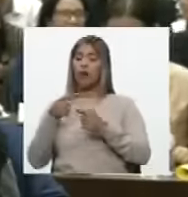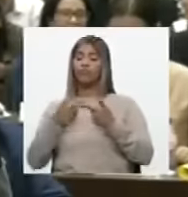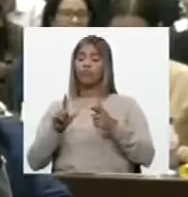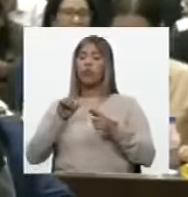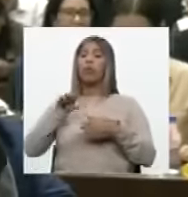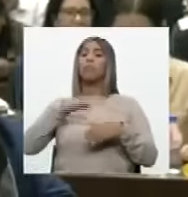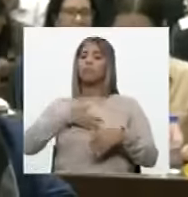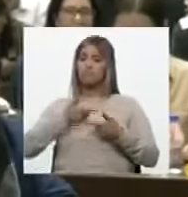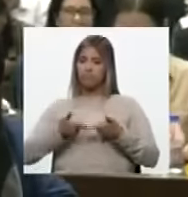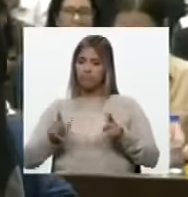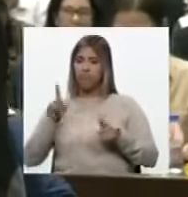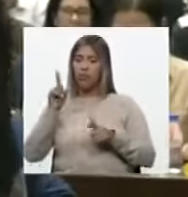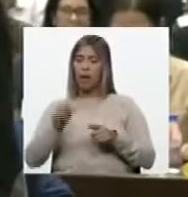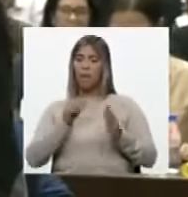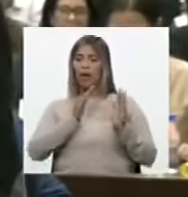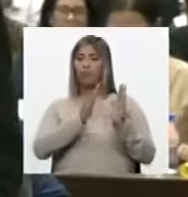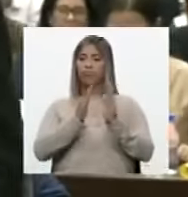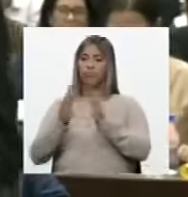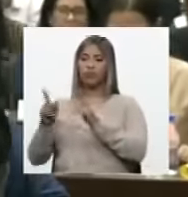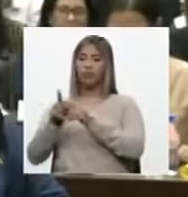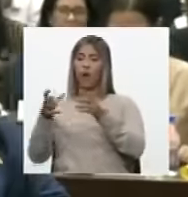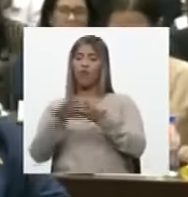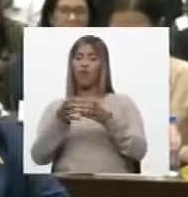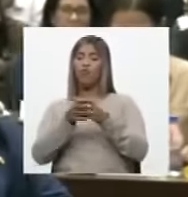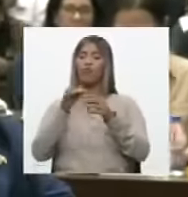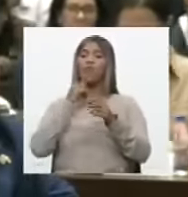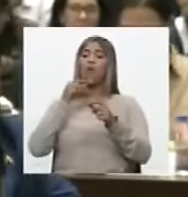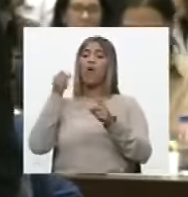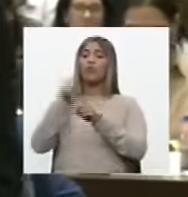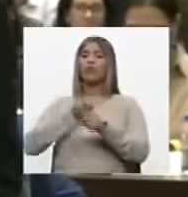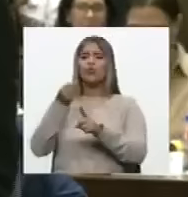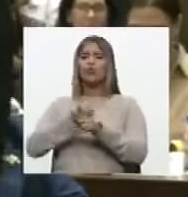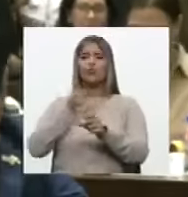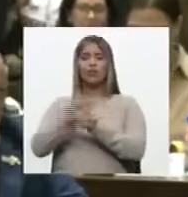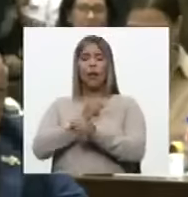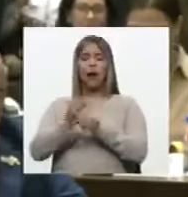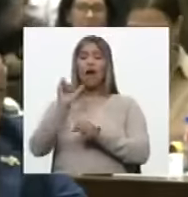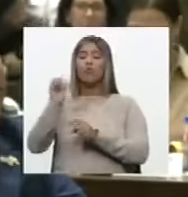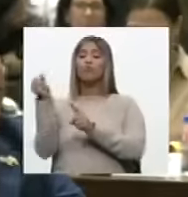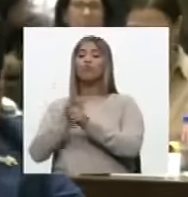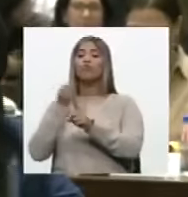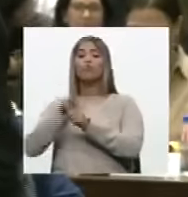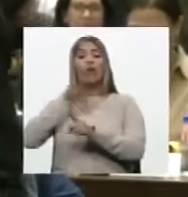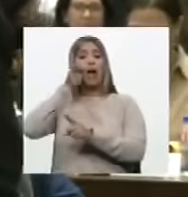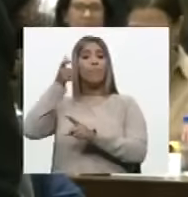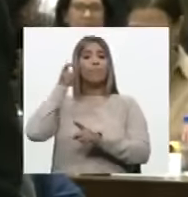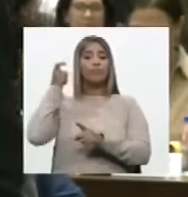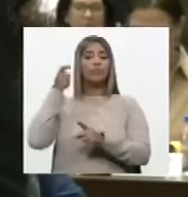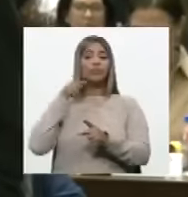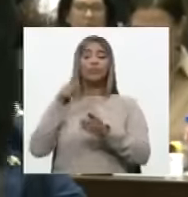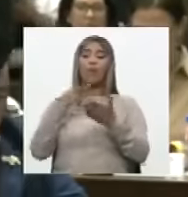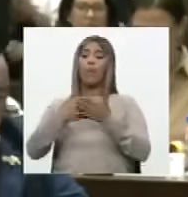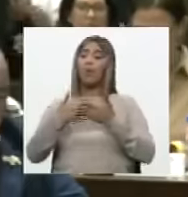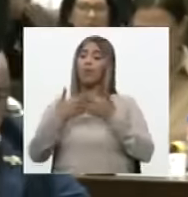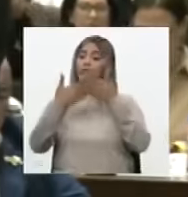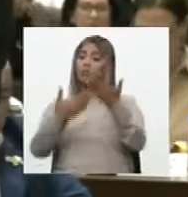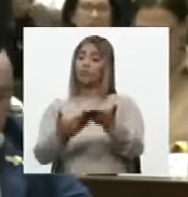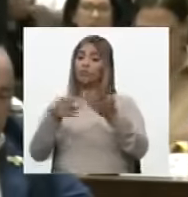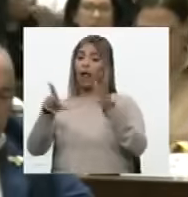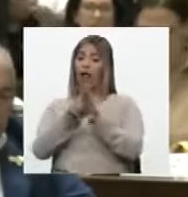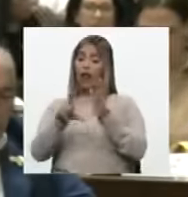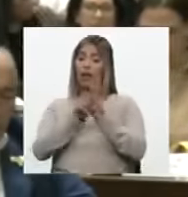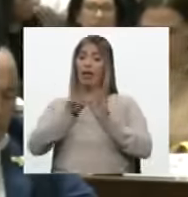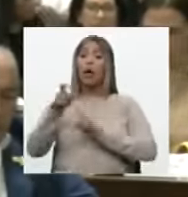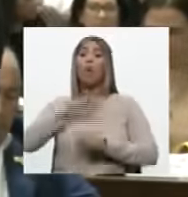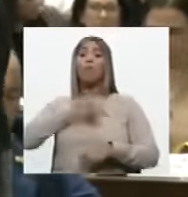organización de los sindicatos progresivamente y la reivindicación de las luchas campesinas a través de una propuesta de ley de reforma agraria que